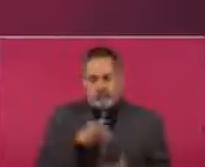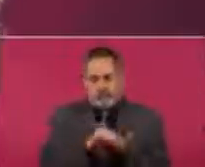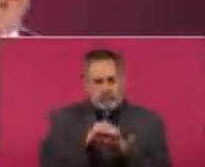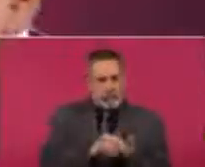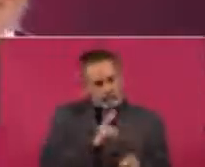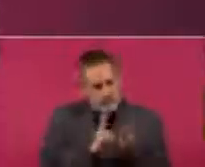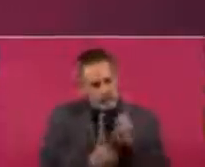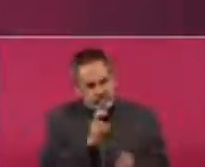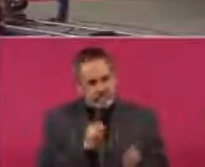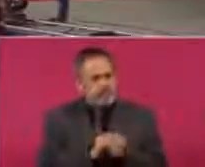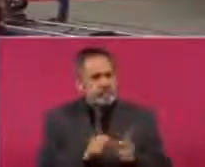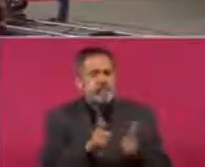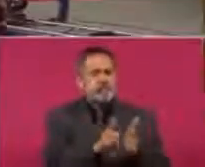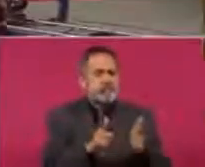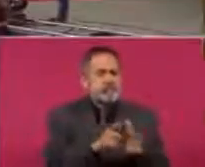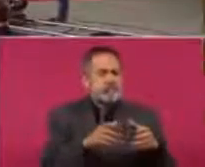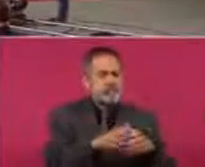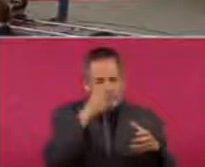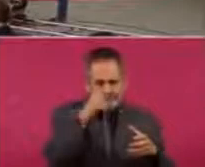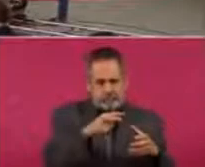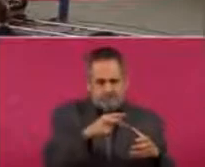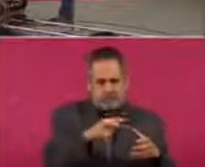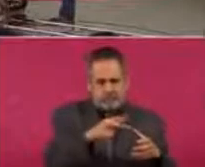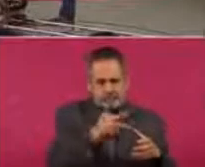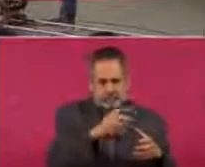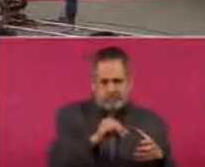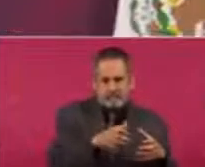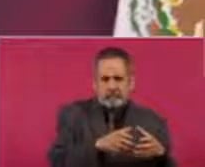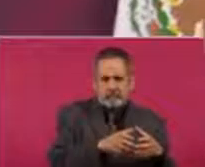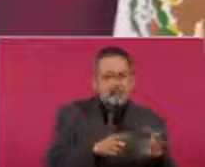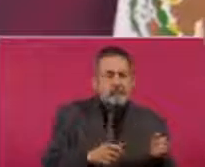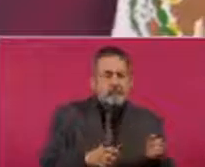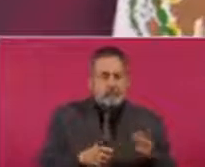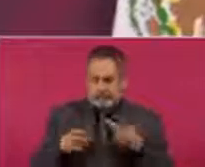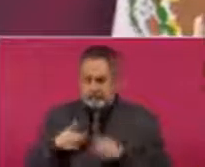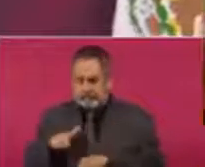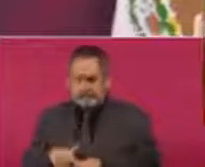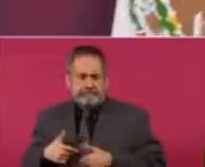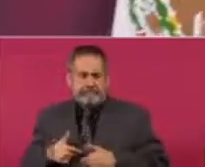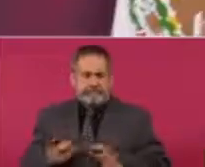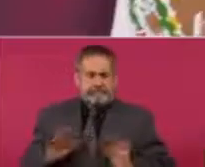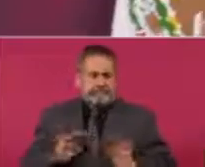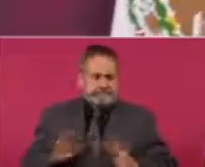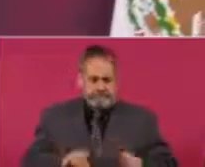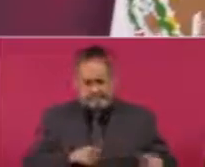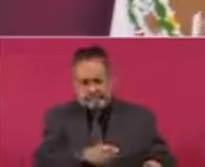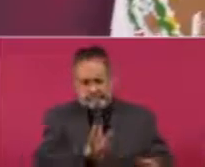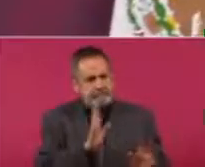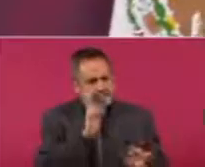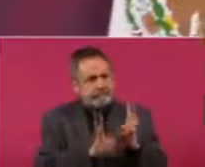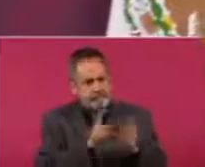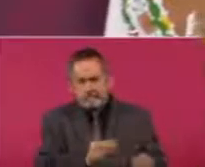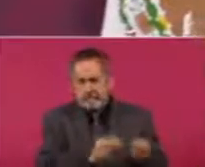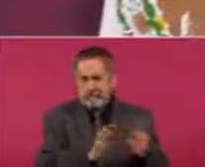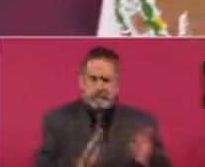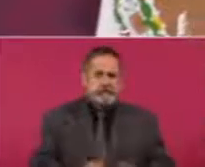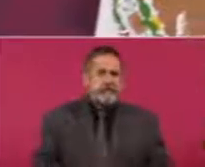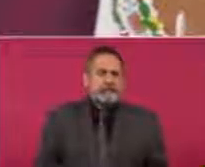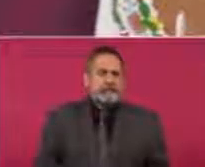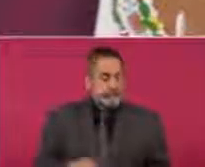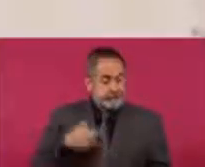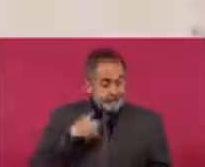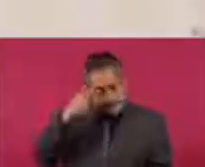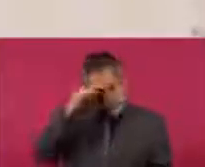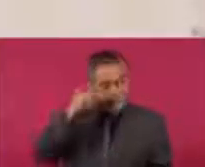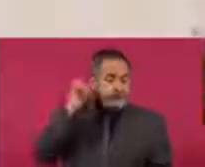con el grupo México y no es un asunto personal y yo espero que